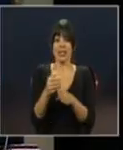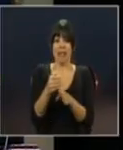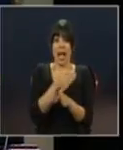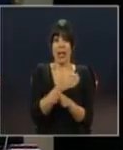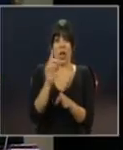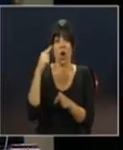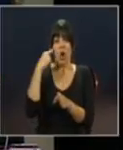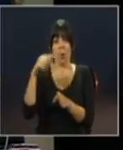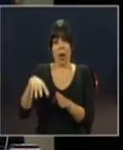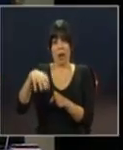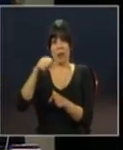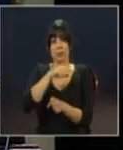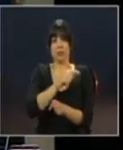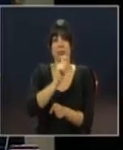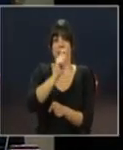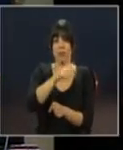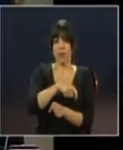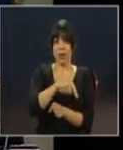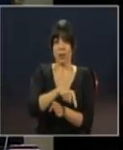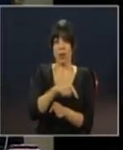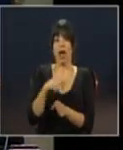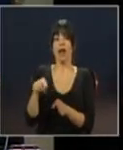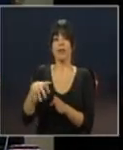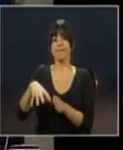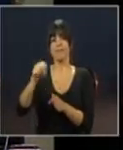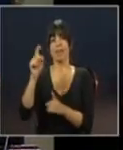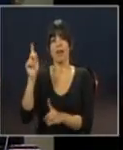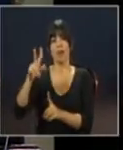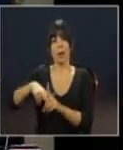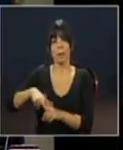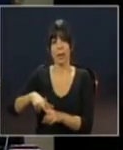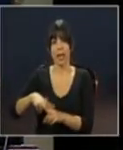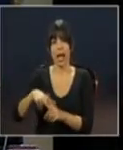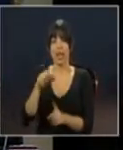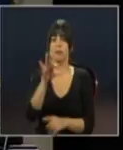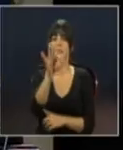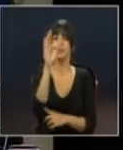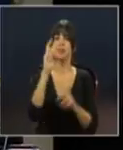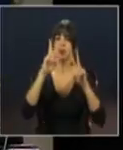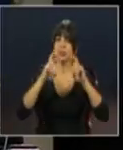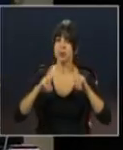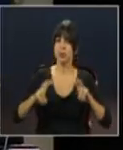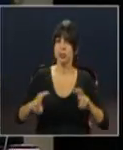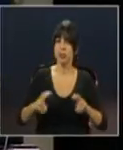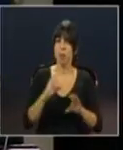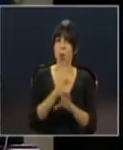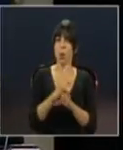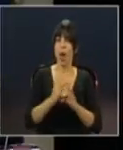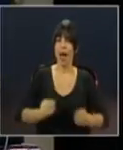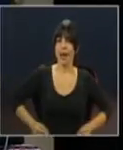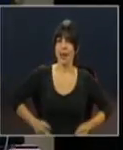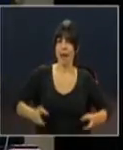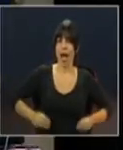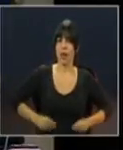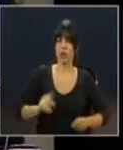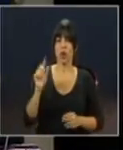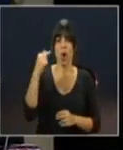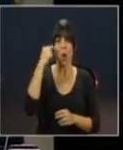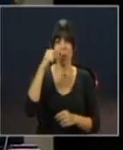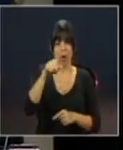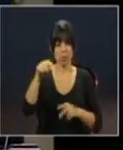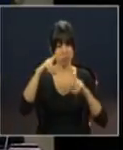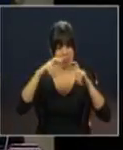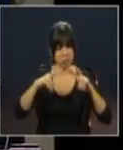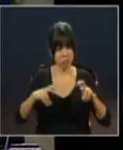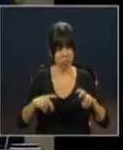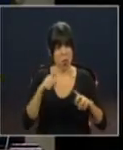este gobierno asumiera sus funciones. Les invito a hacer un examen cuidadoso del gasto controlable del gobierno, en el que